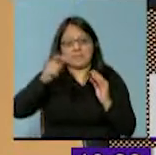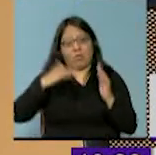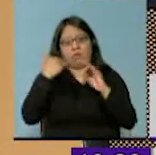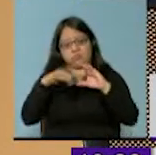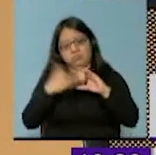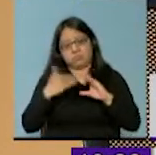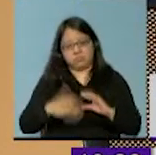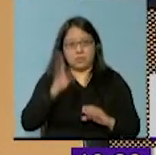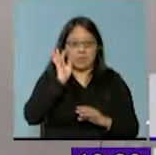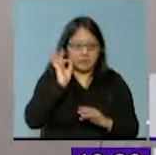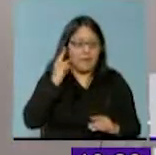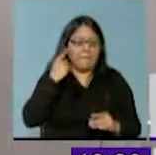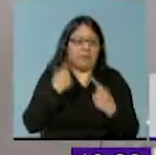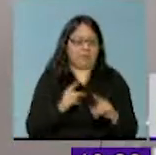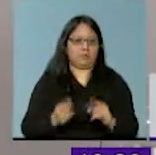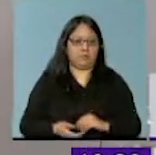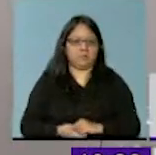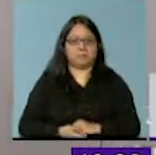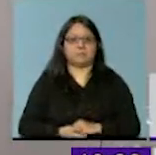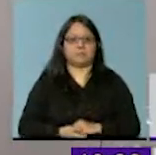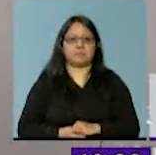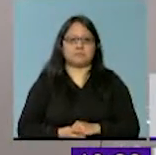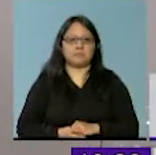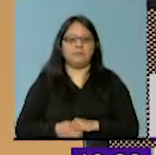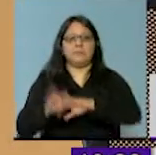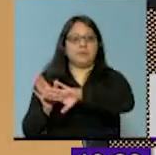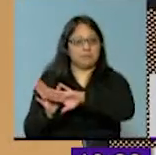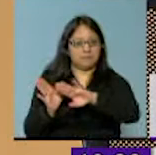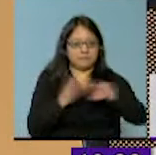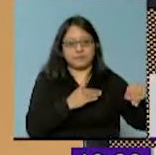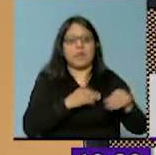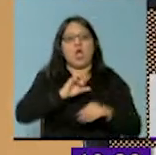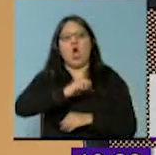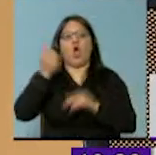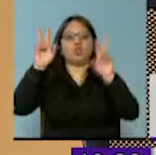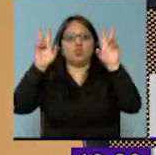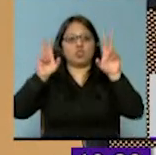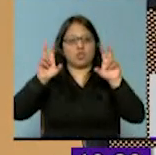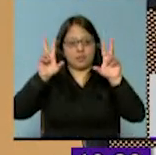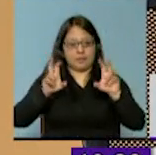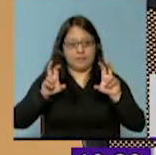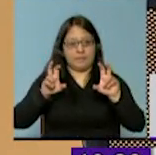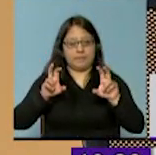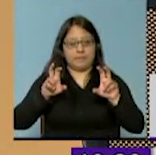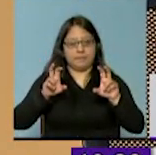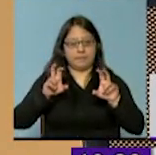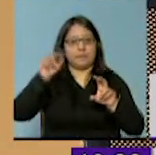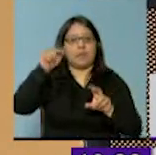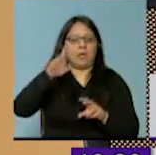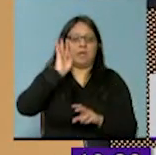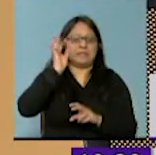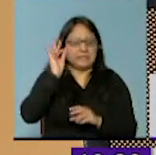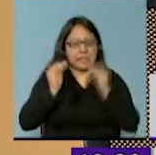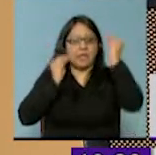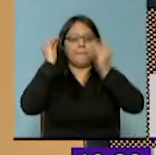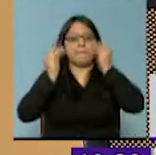empresario de la noche. Otro de los temas, la desocupación. La desocupación, otro tema que realmente es acuciante en